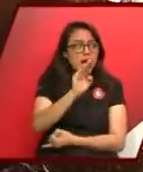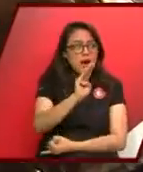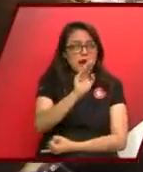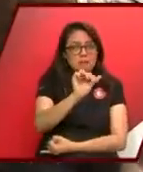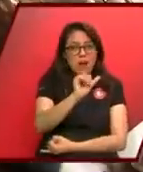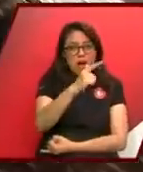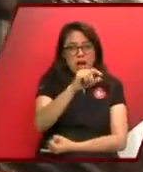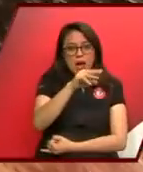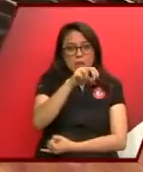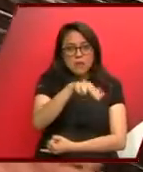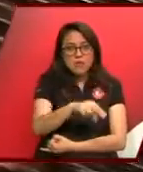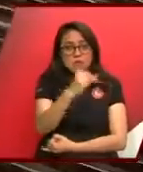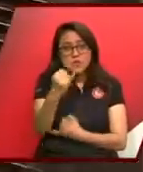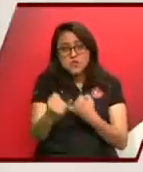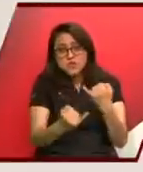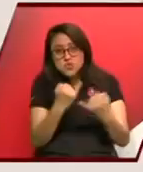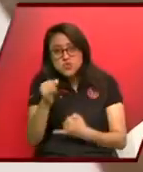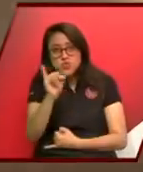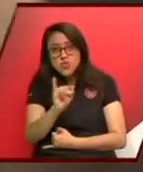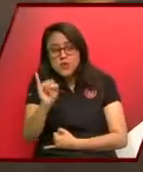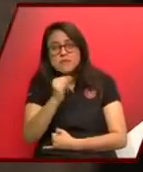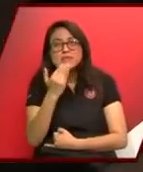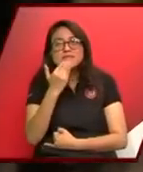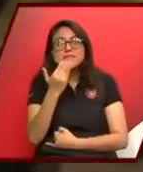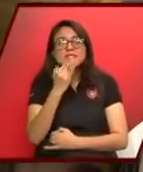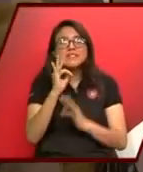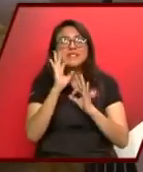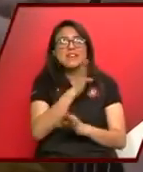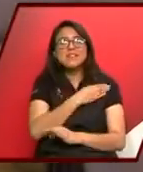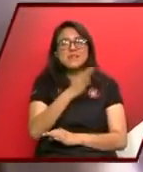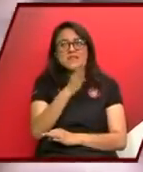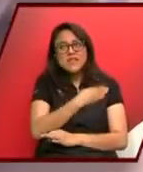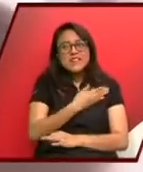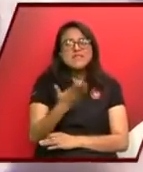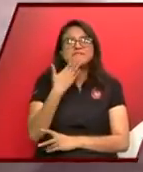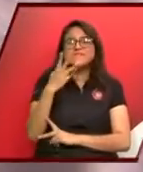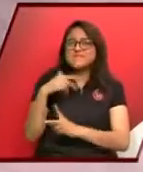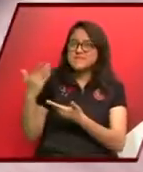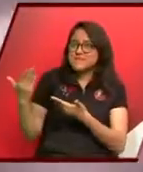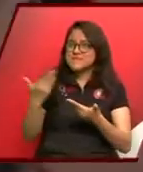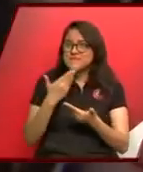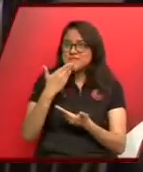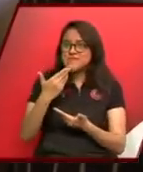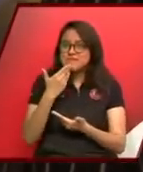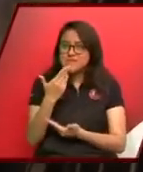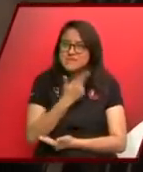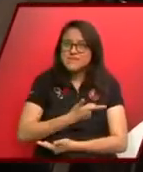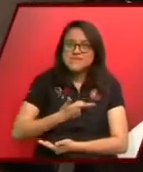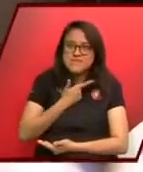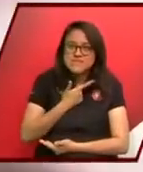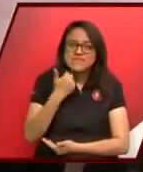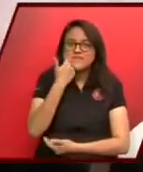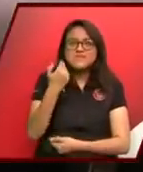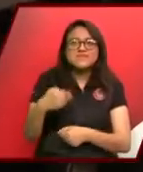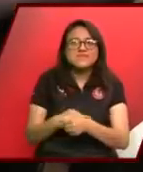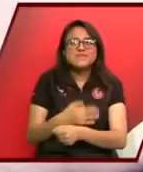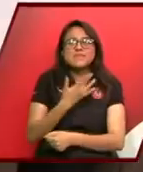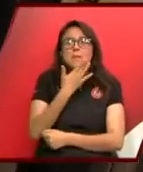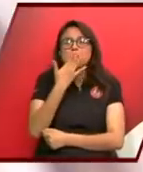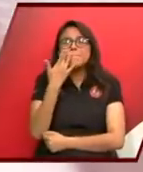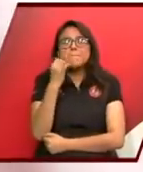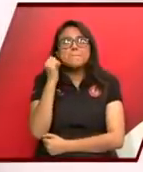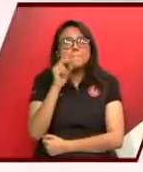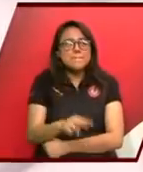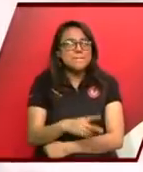jueves, ya que llegue ahí. Efraín, qué bueno que están con nosotros el huequito, qué bueno recibirlos por aquí. Claro. Y el secreto de ese taquito